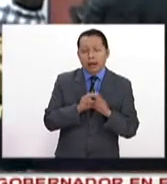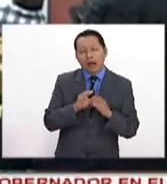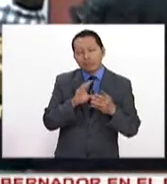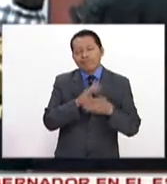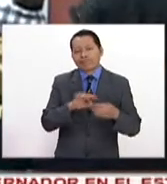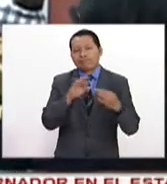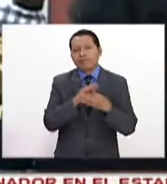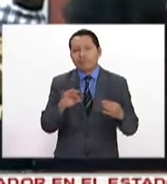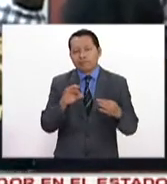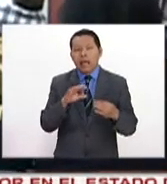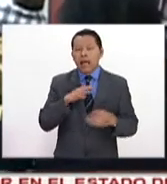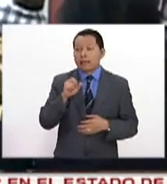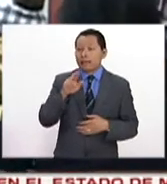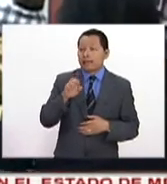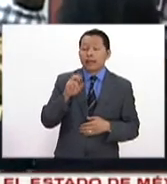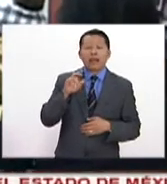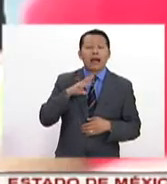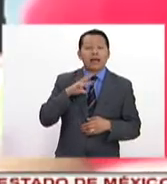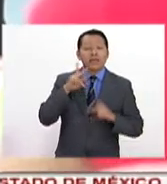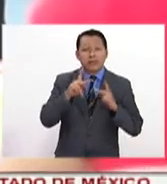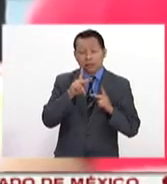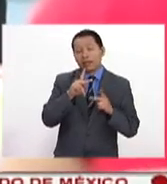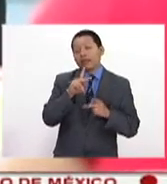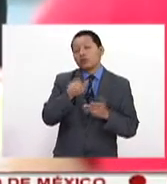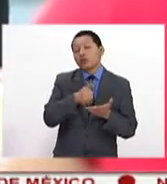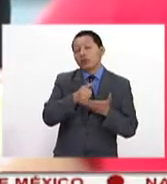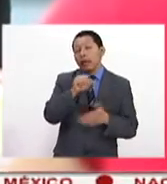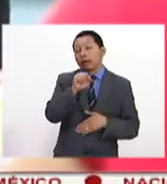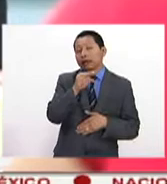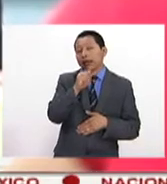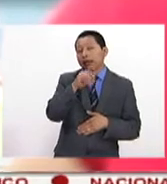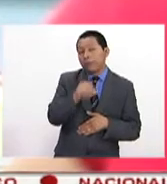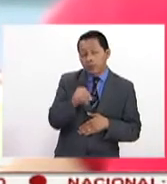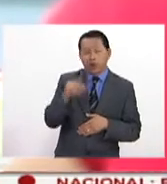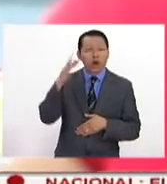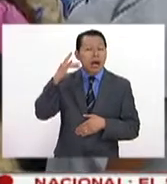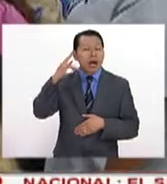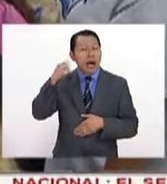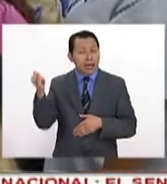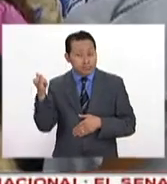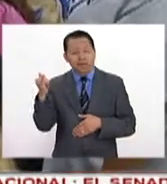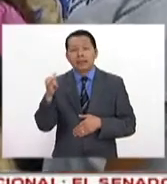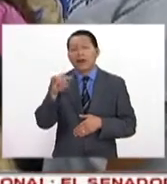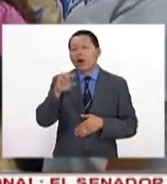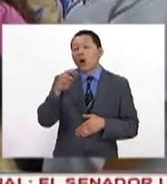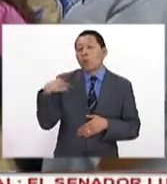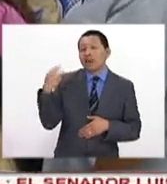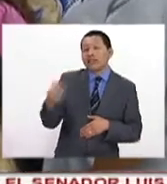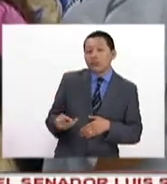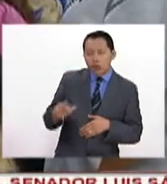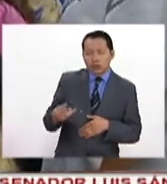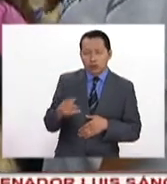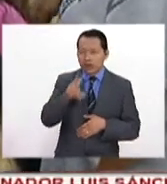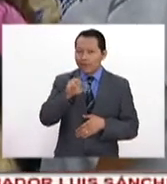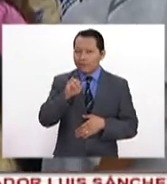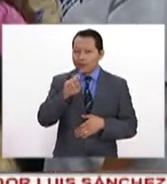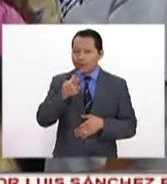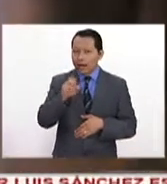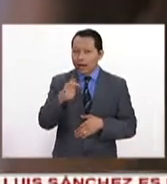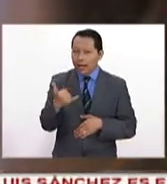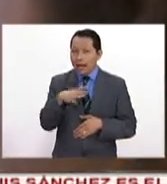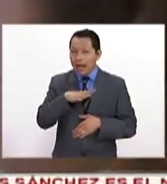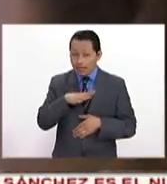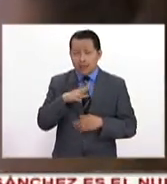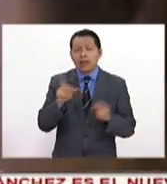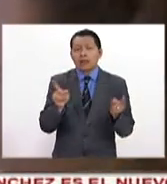El canciller visitará las ciudades de Sacramento y Los Ángeles, California, así como Washington. Videgaray también se encontrará con